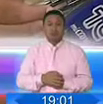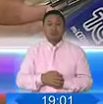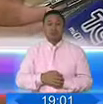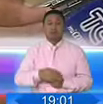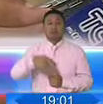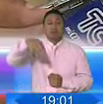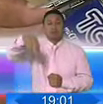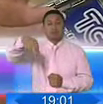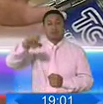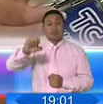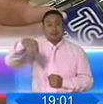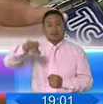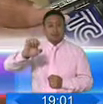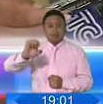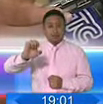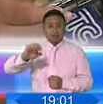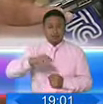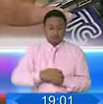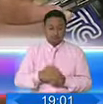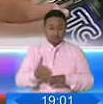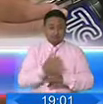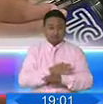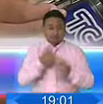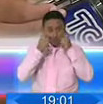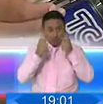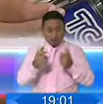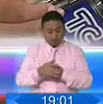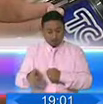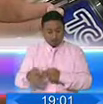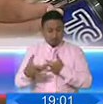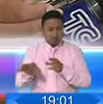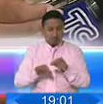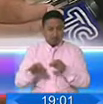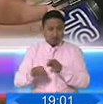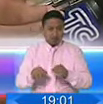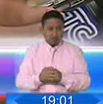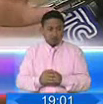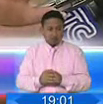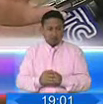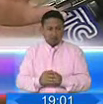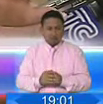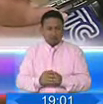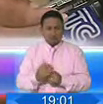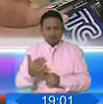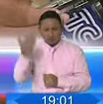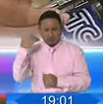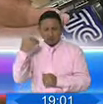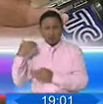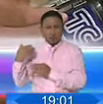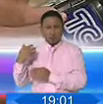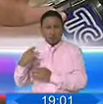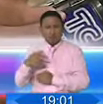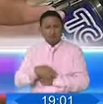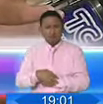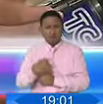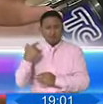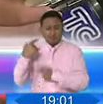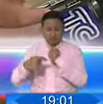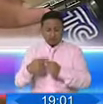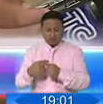quien en un principio ante Fiscalía manifestó una historia totalmente diferente a la que